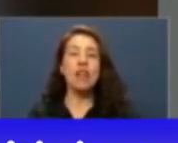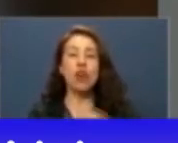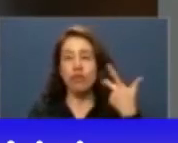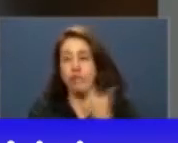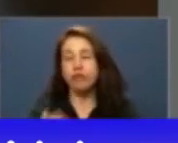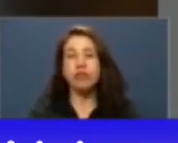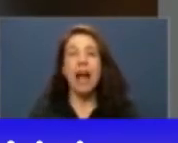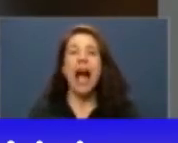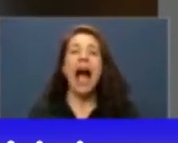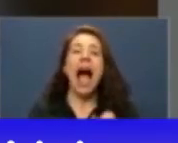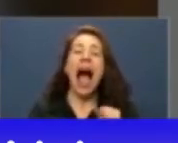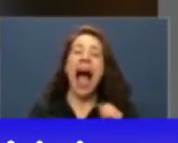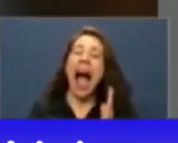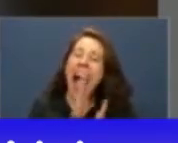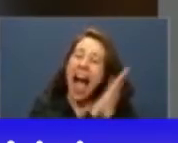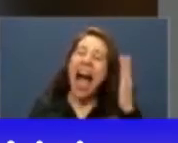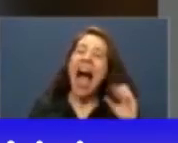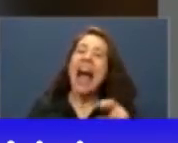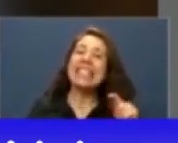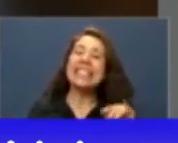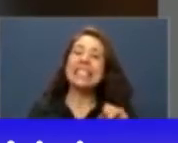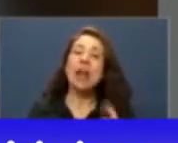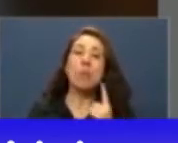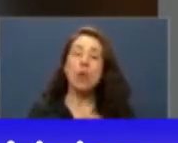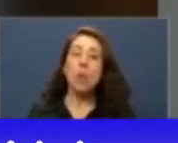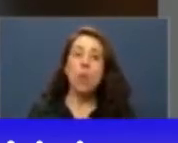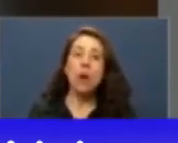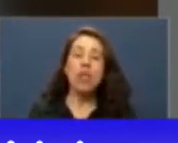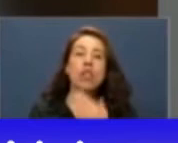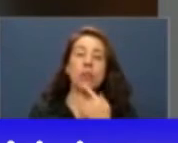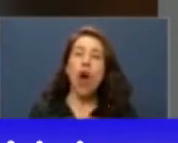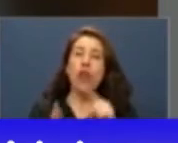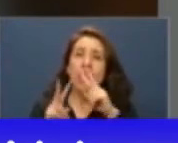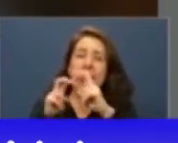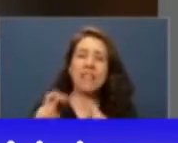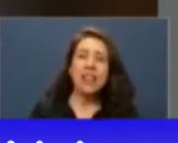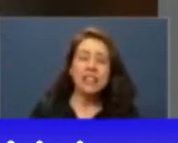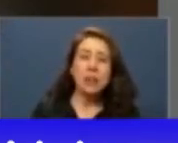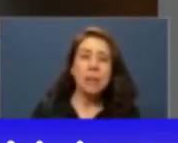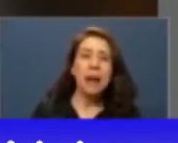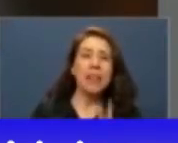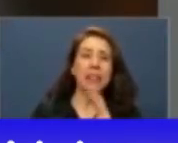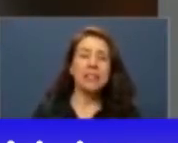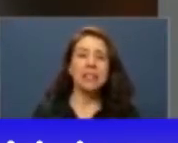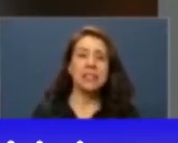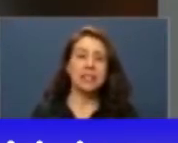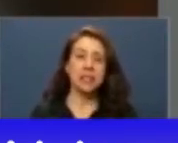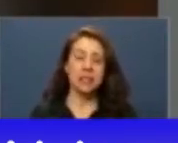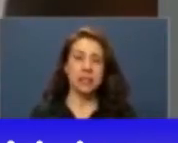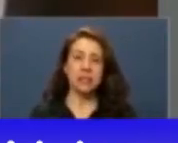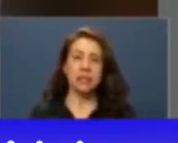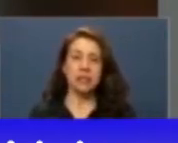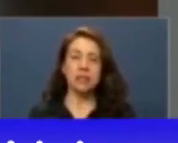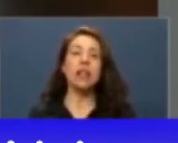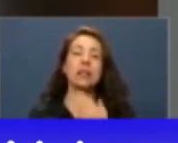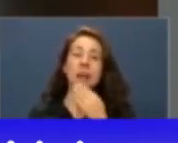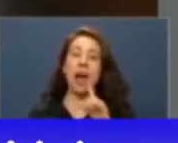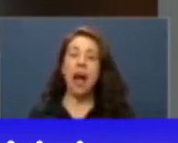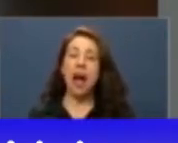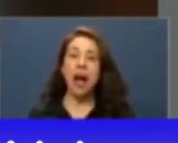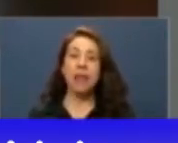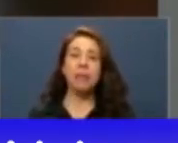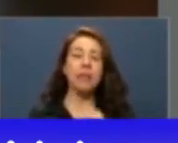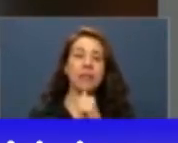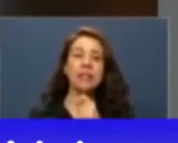por cerca de un año y otros sumarios siempre ha solución con data mayor a tres años a esto se suma